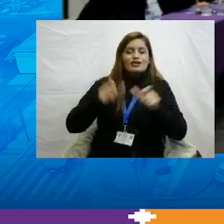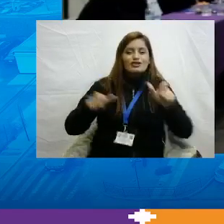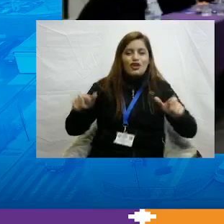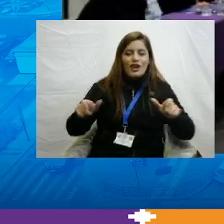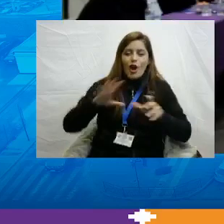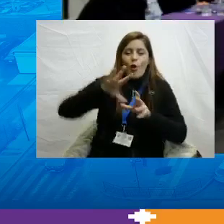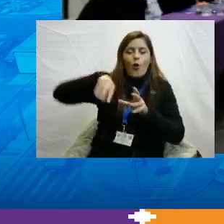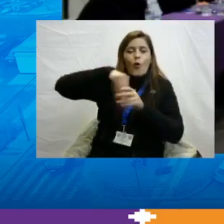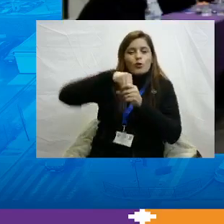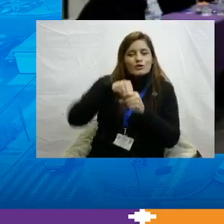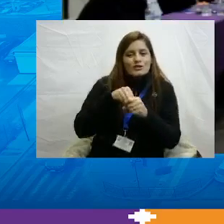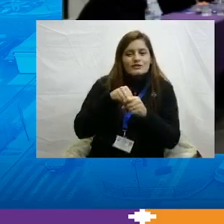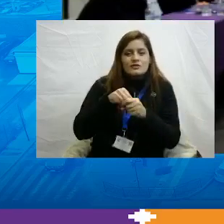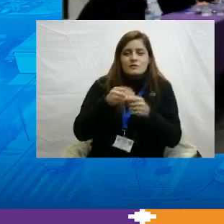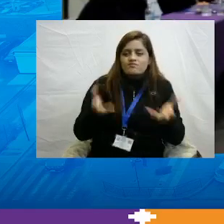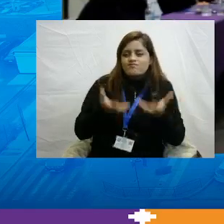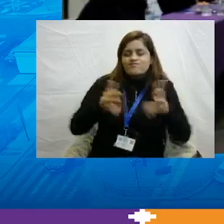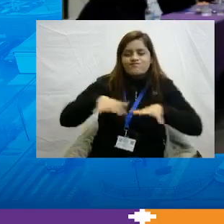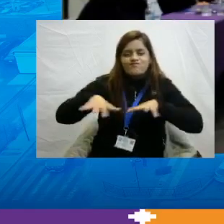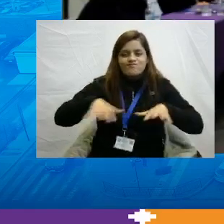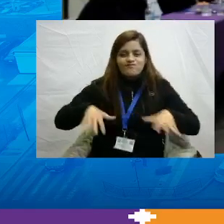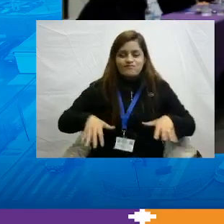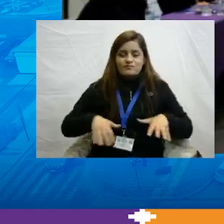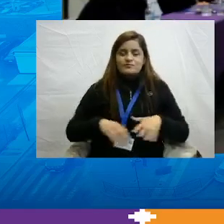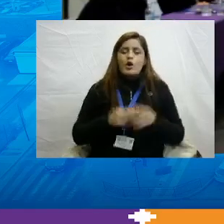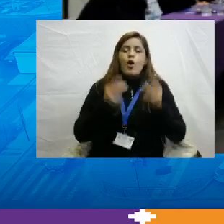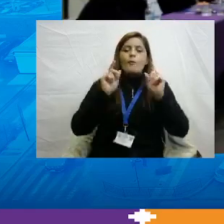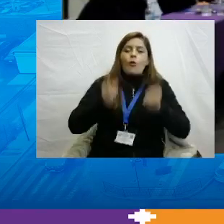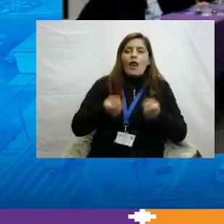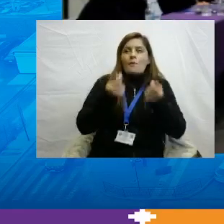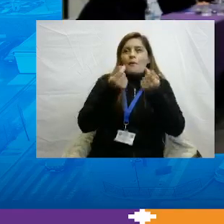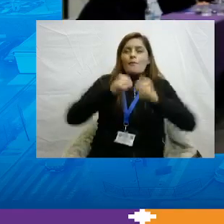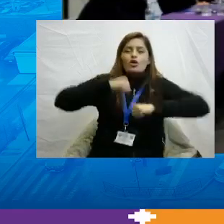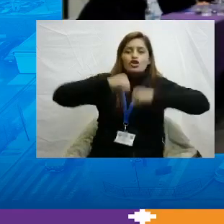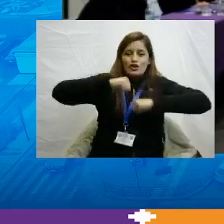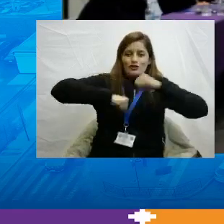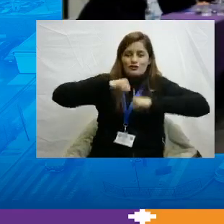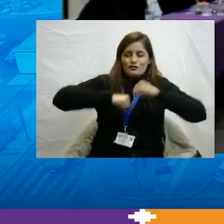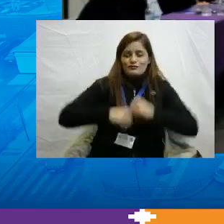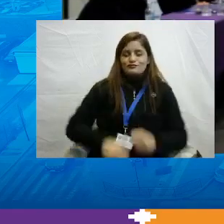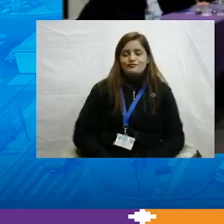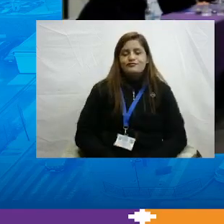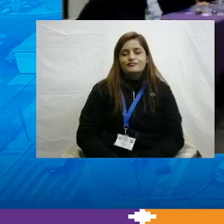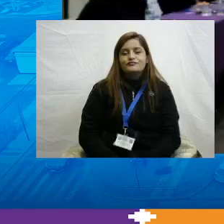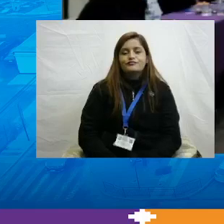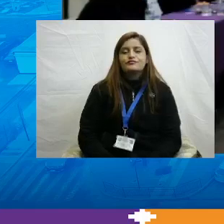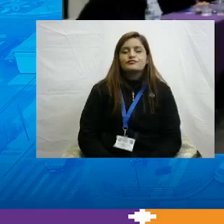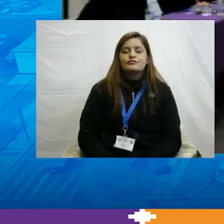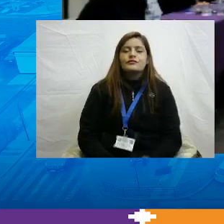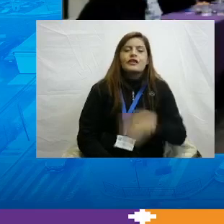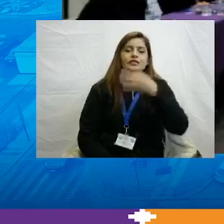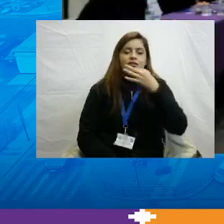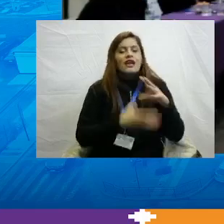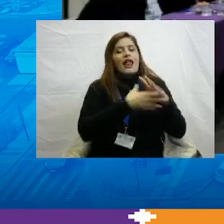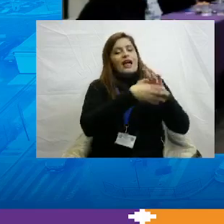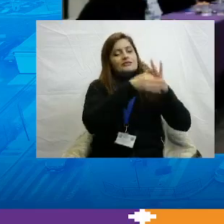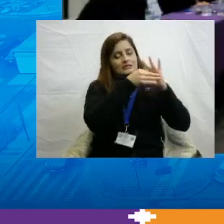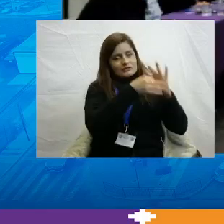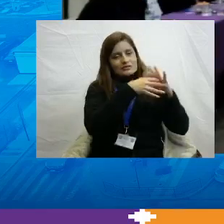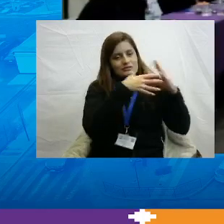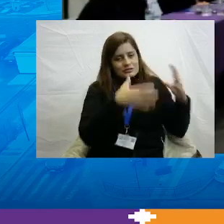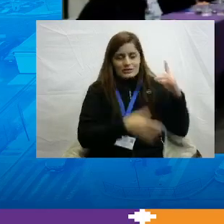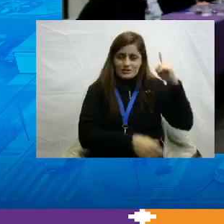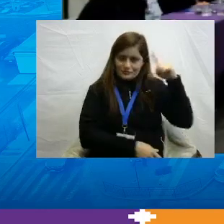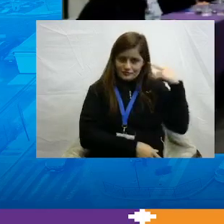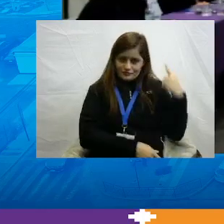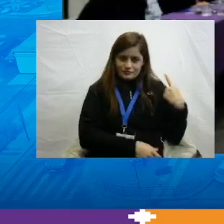desarrollo comunitario de los barrios y en los distintos territorios de nuestra comuna. Eso, alcaldesa. Muchas gracias, concejal. Concejal